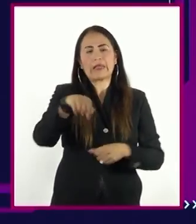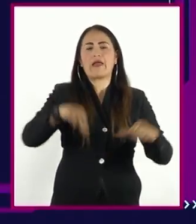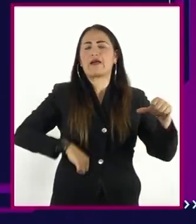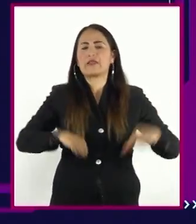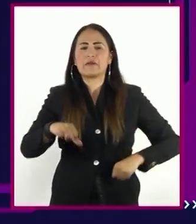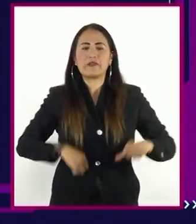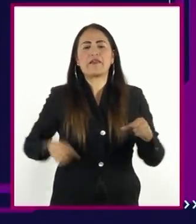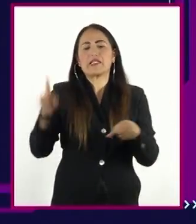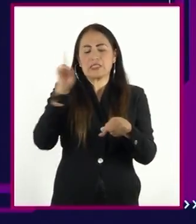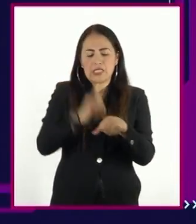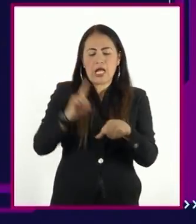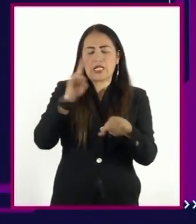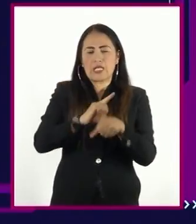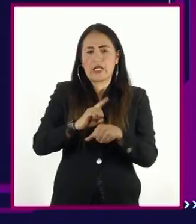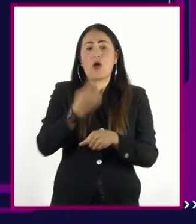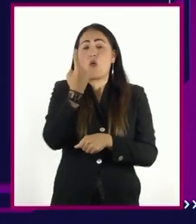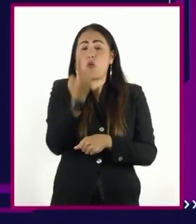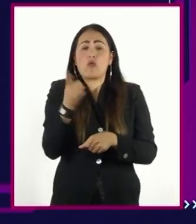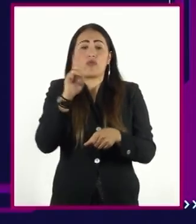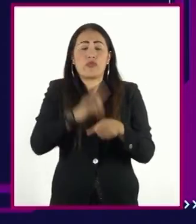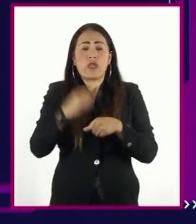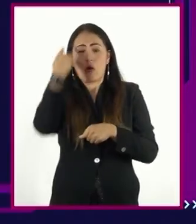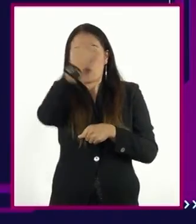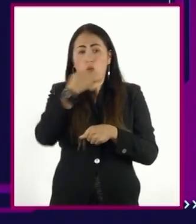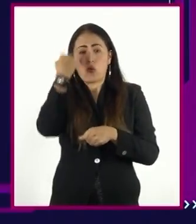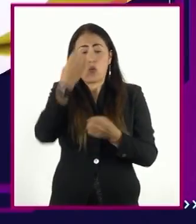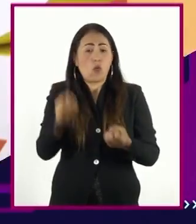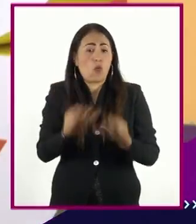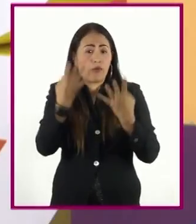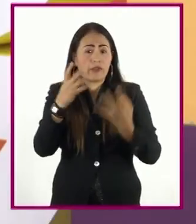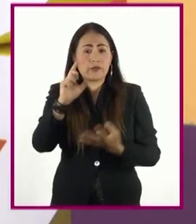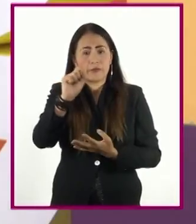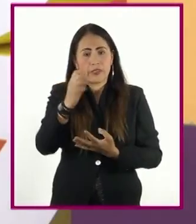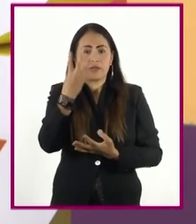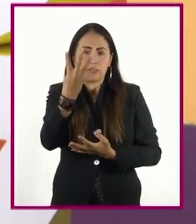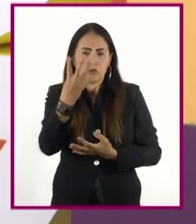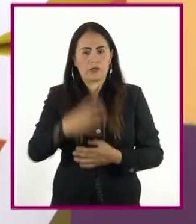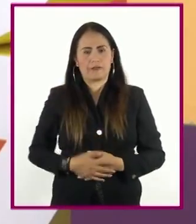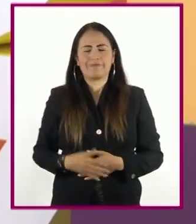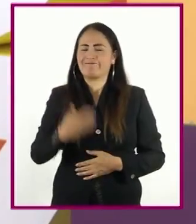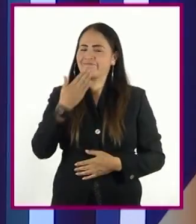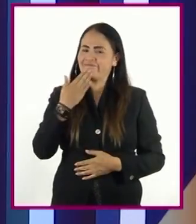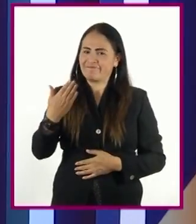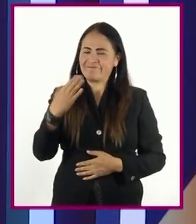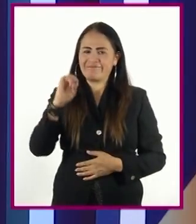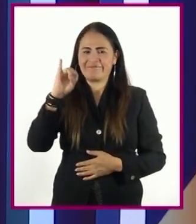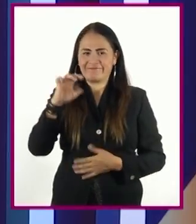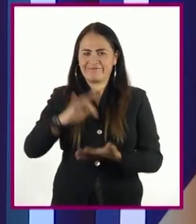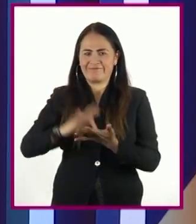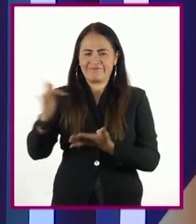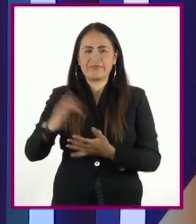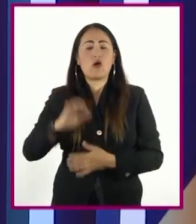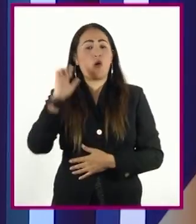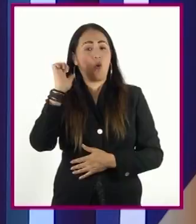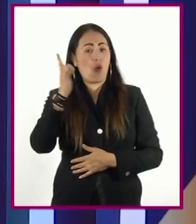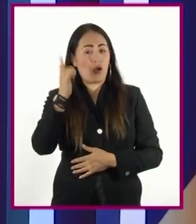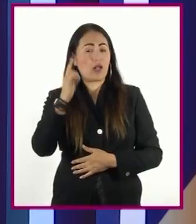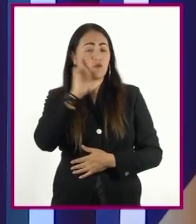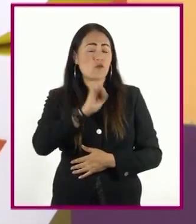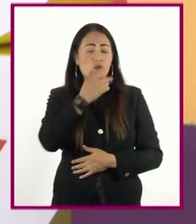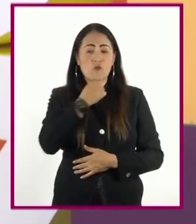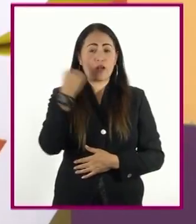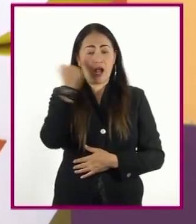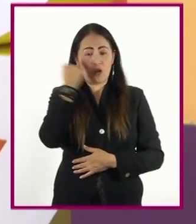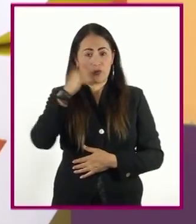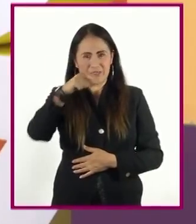actividades diarias y un día tiene 24 horas. Perfecto, Daniel, muchas gracias. Espero que las alumnas y los alumnos